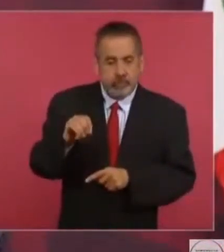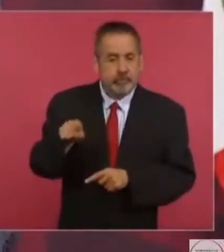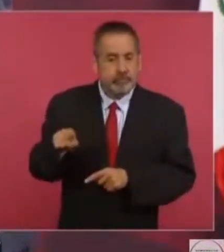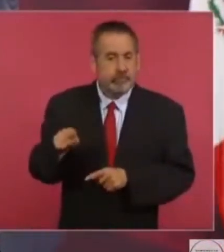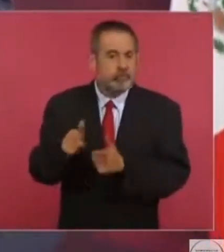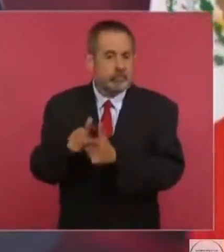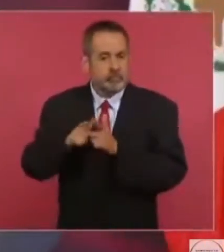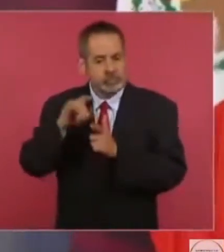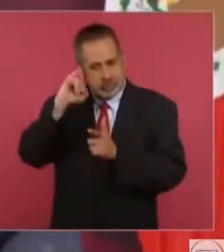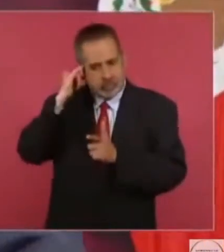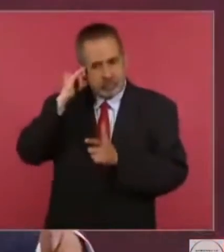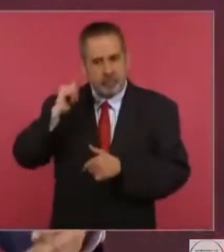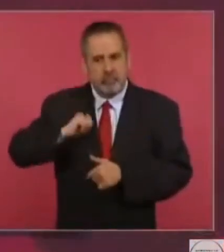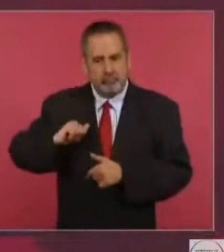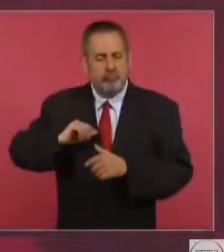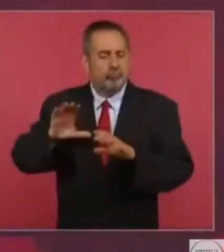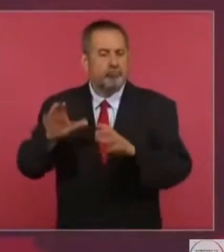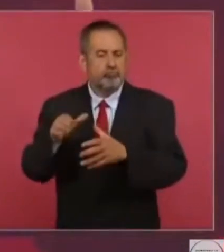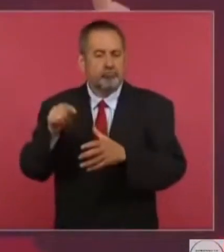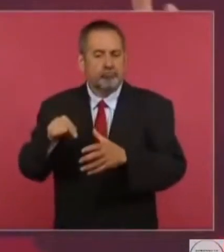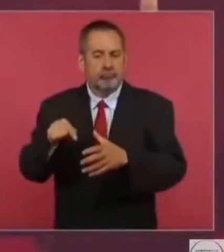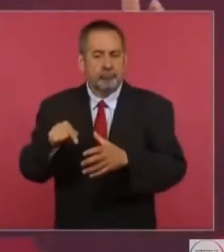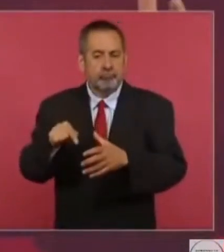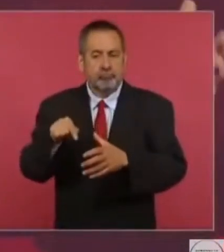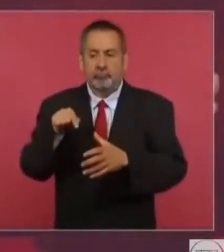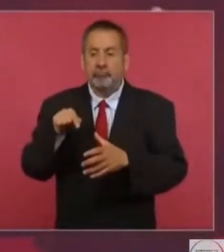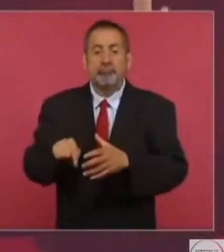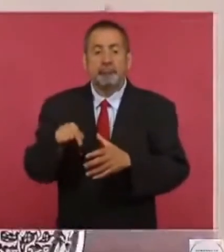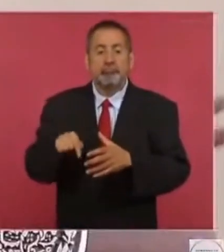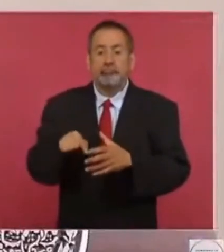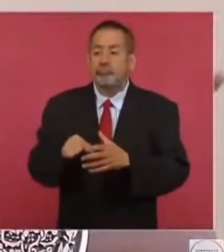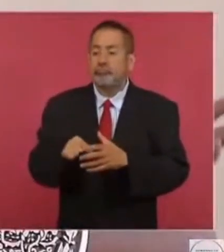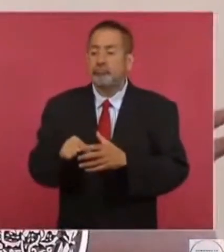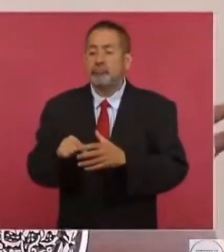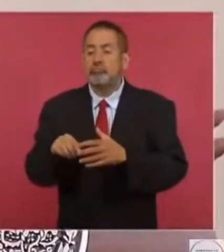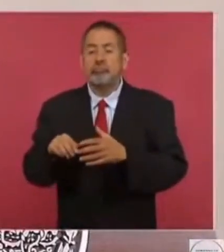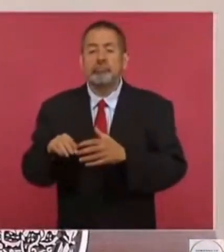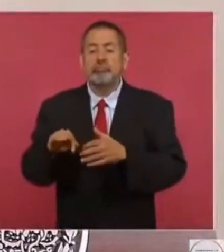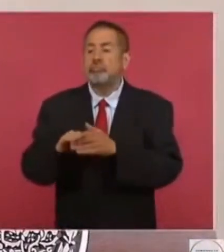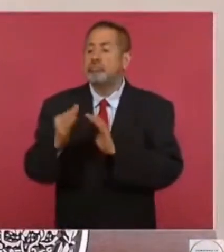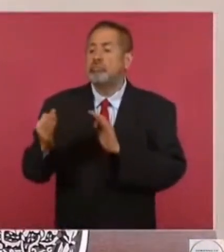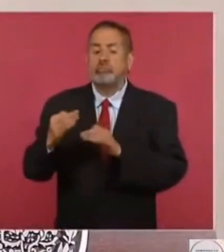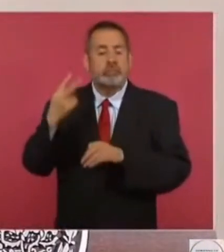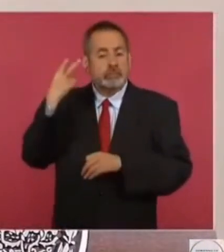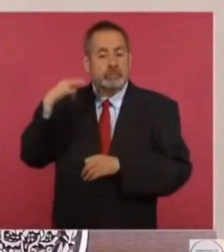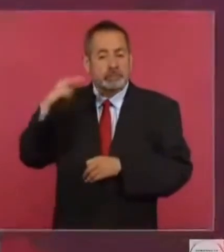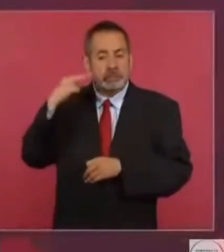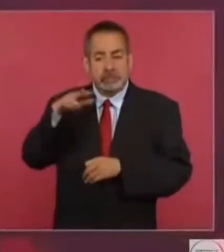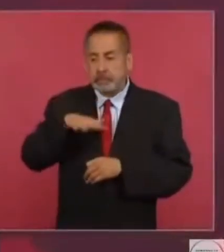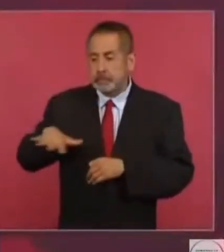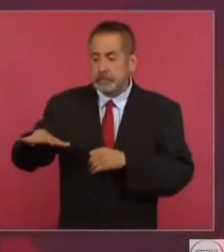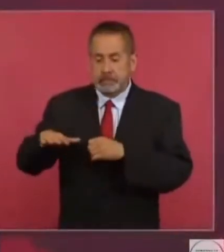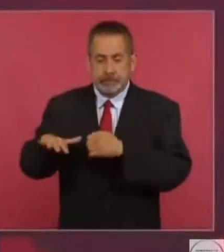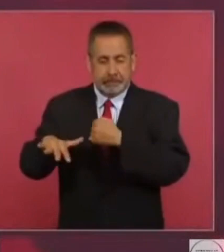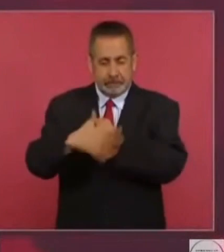De la cultura que florece en las costas de Veracruz,